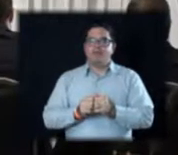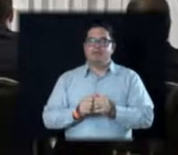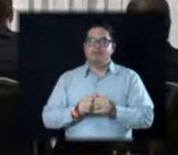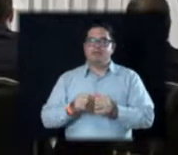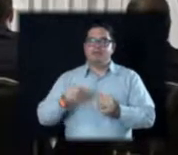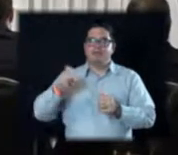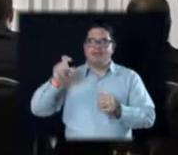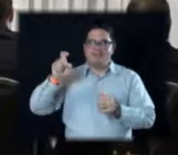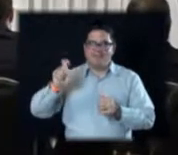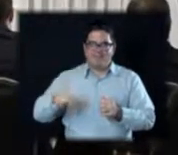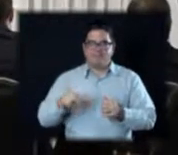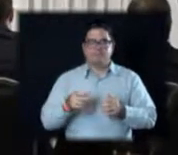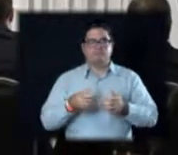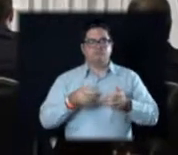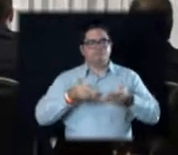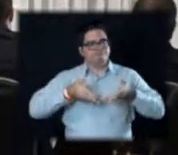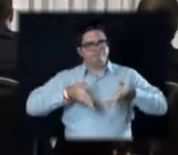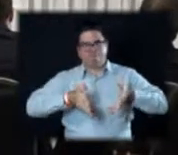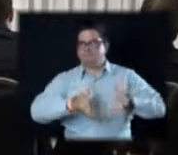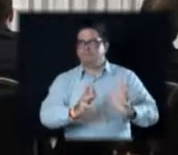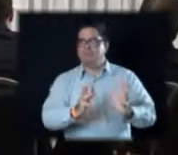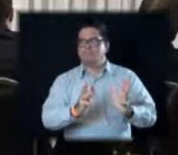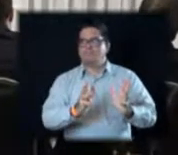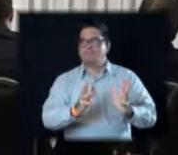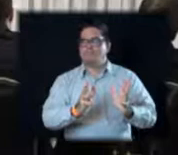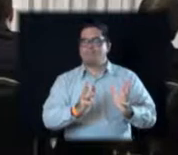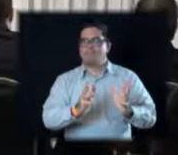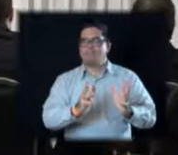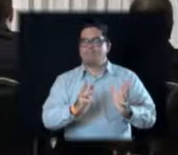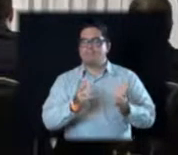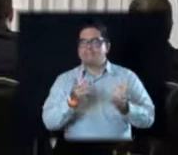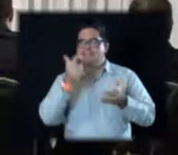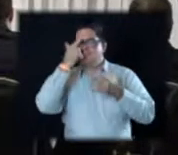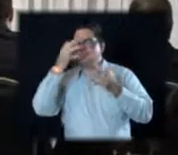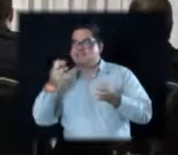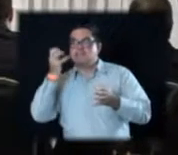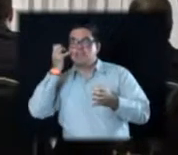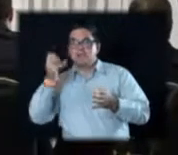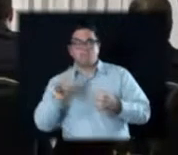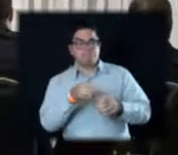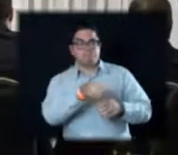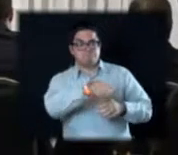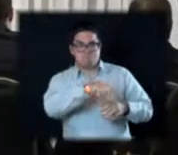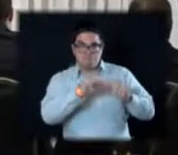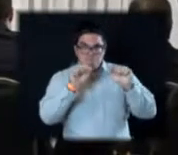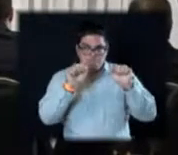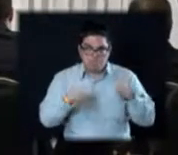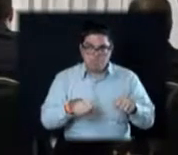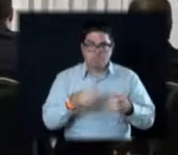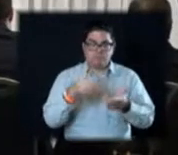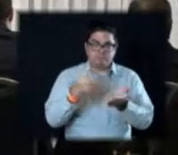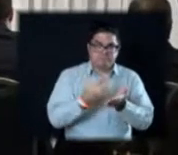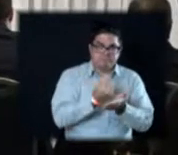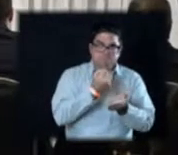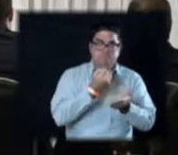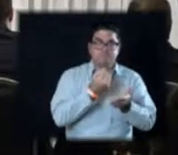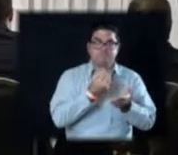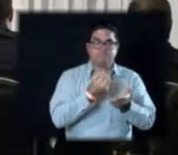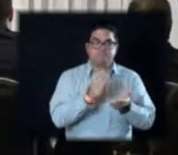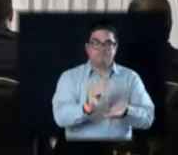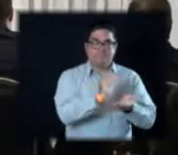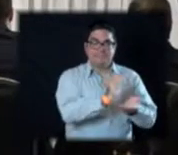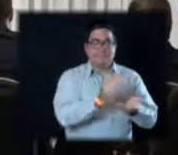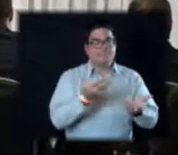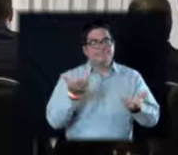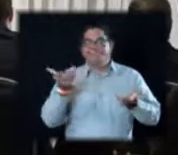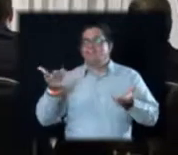del gobierno, que tienen que estar dispuestos y que tienen que decidir qué es lo que está disponible para esas ramas en